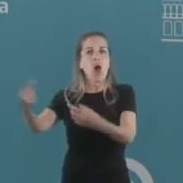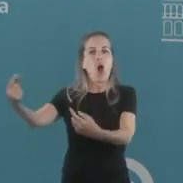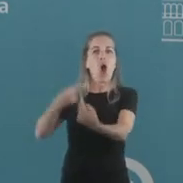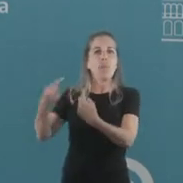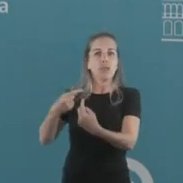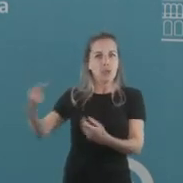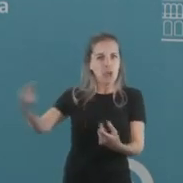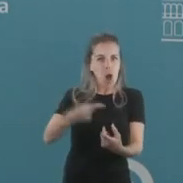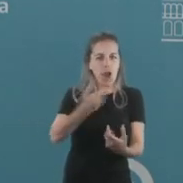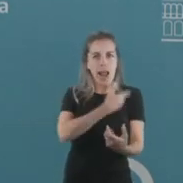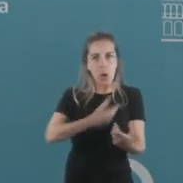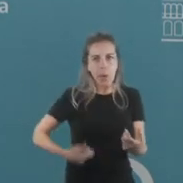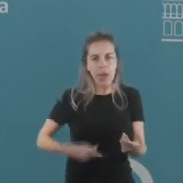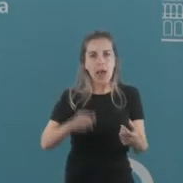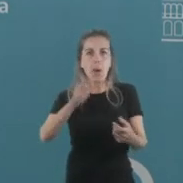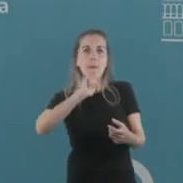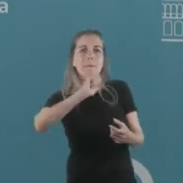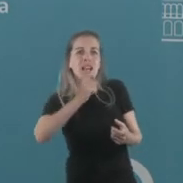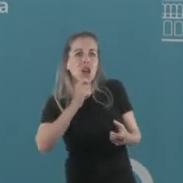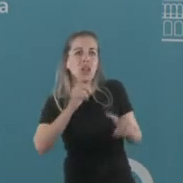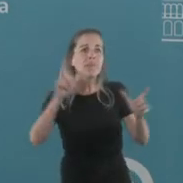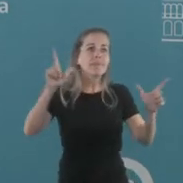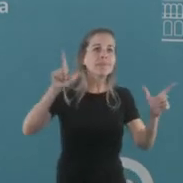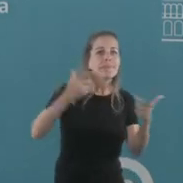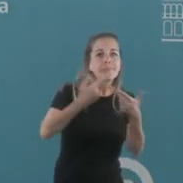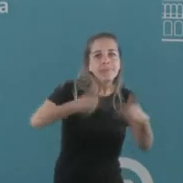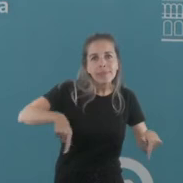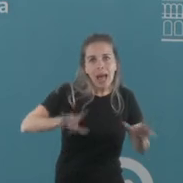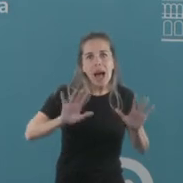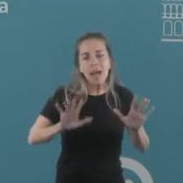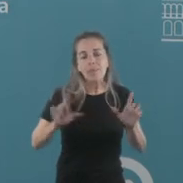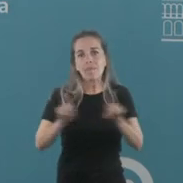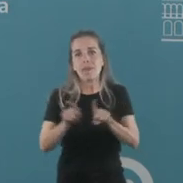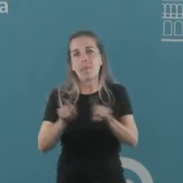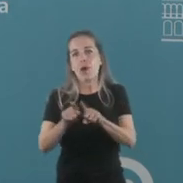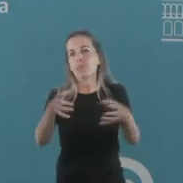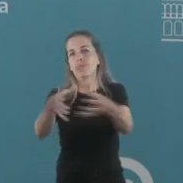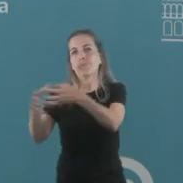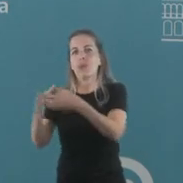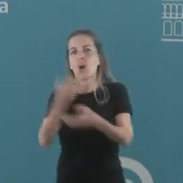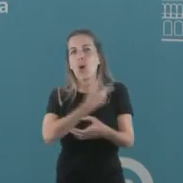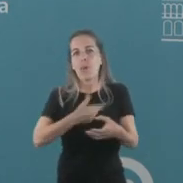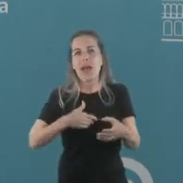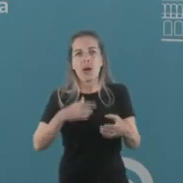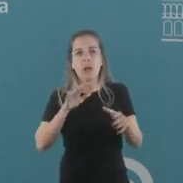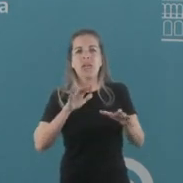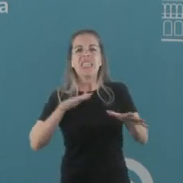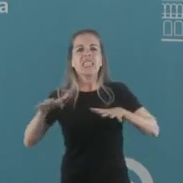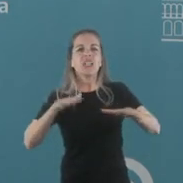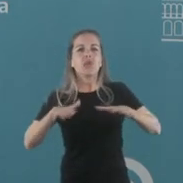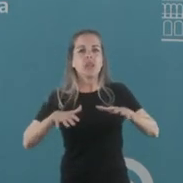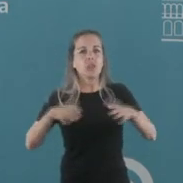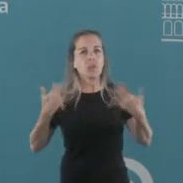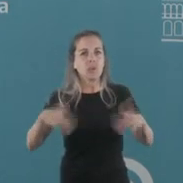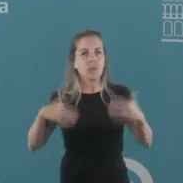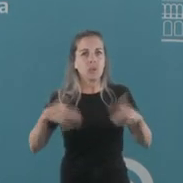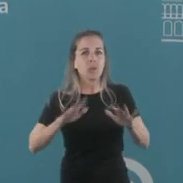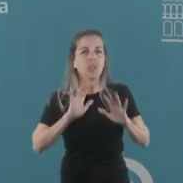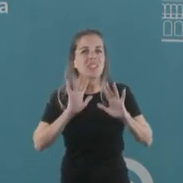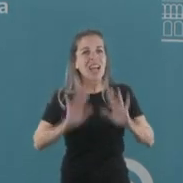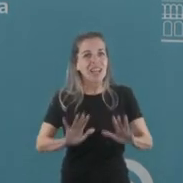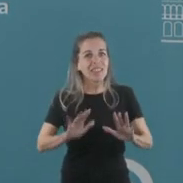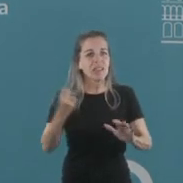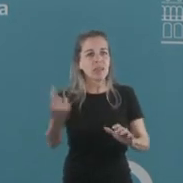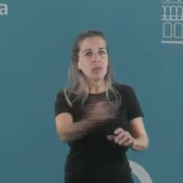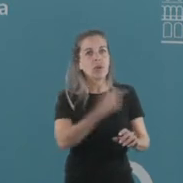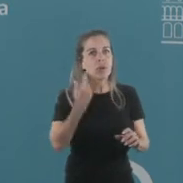comunicación tienen las características que tienen y la alianza de gobierno tiene las características que tiene. Entonces, frente a esos enormes desafíos, lo que nosotros